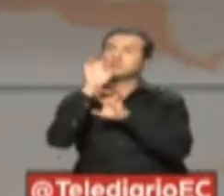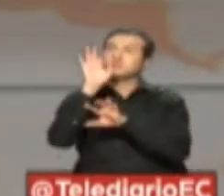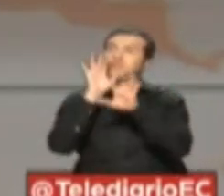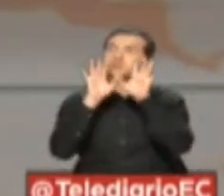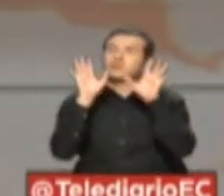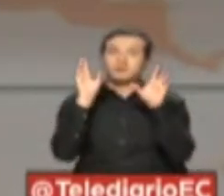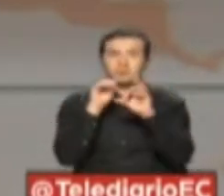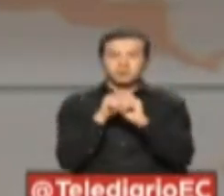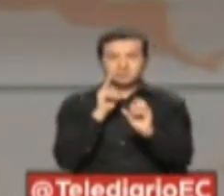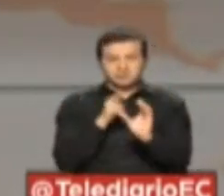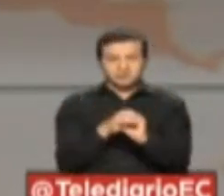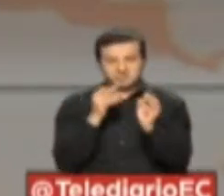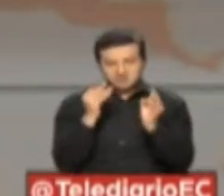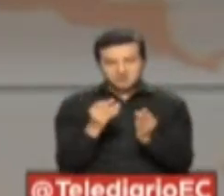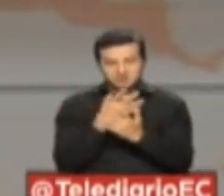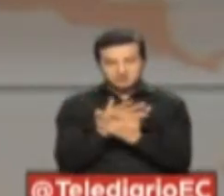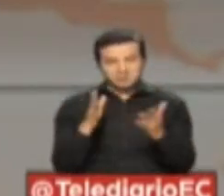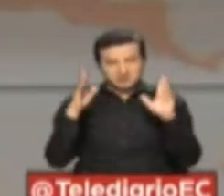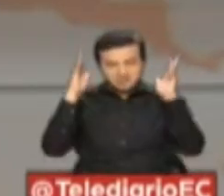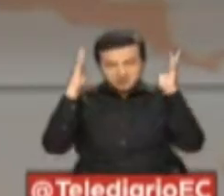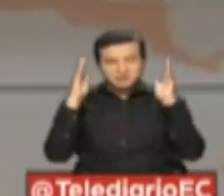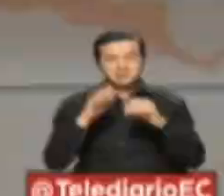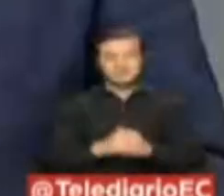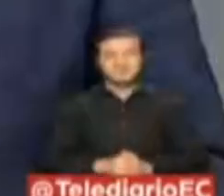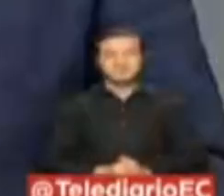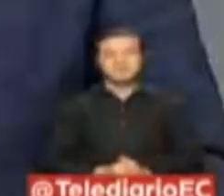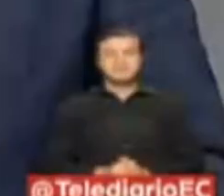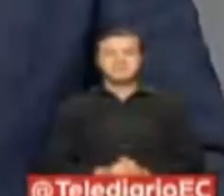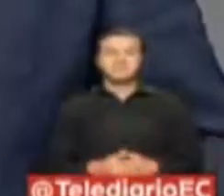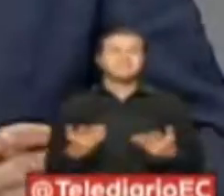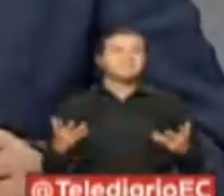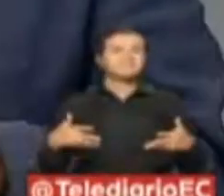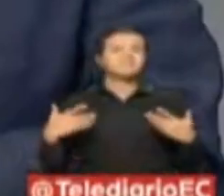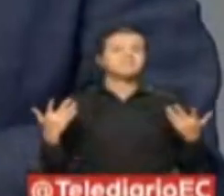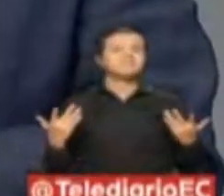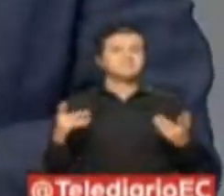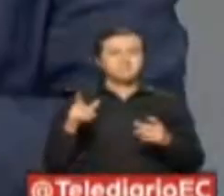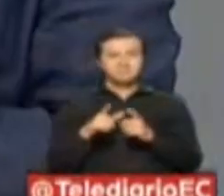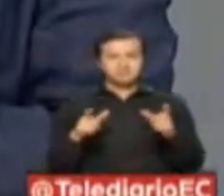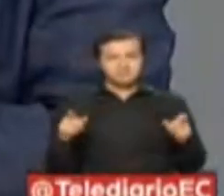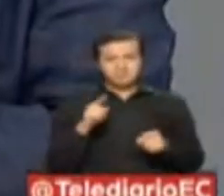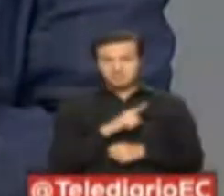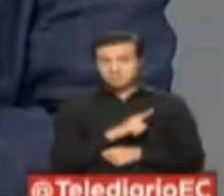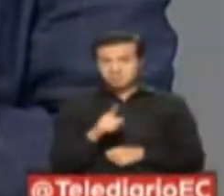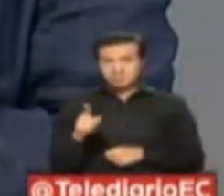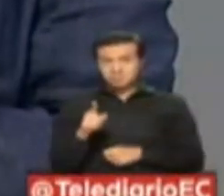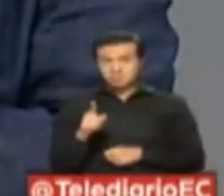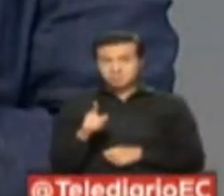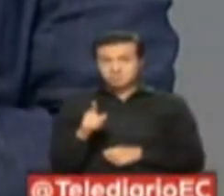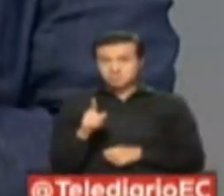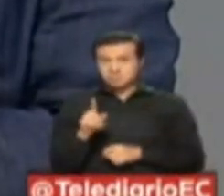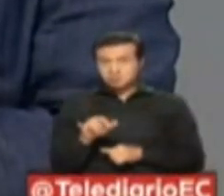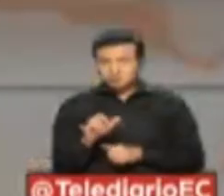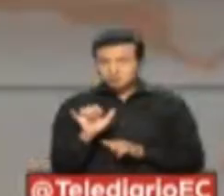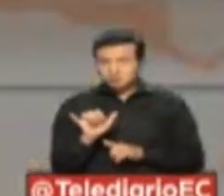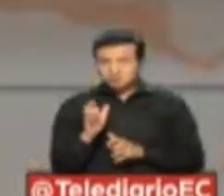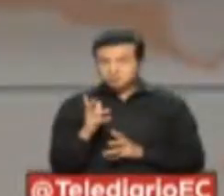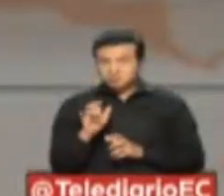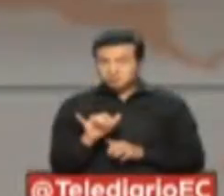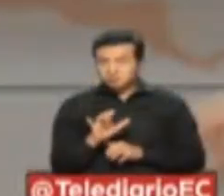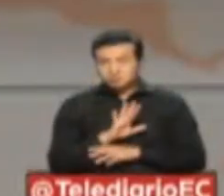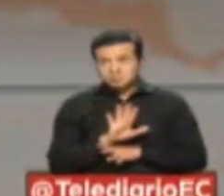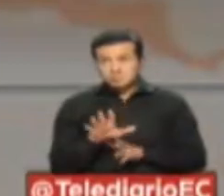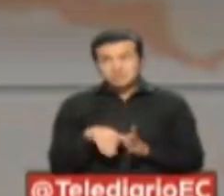estuvimos participando a este como van a hacer para que las personas que entren no quieran quedarse adentro